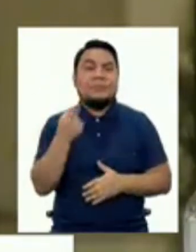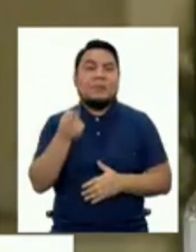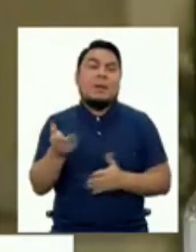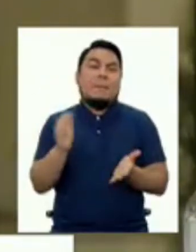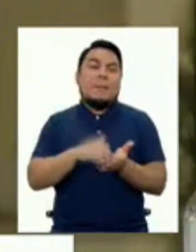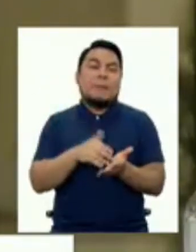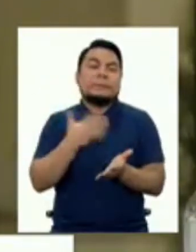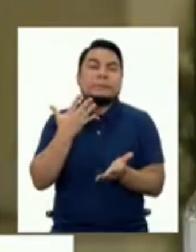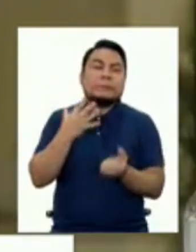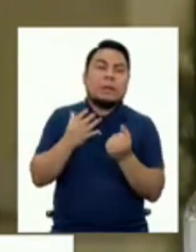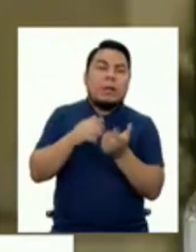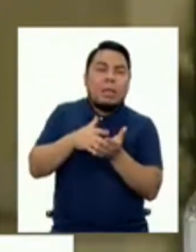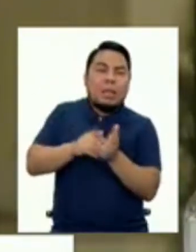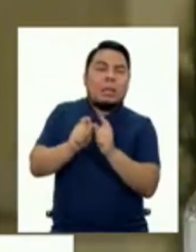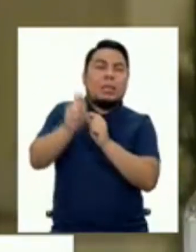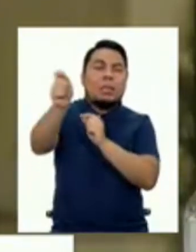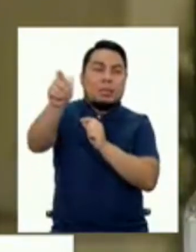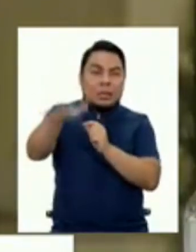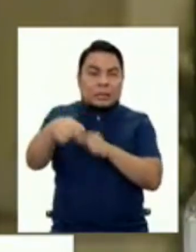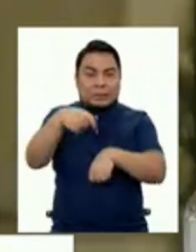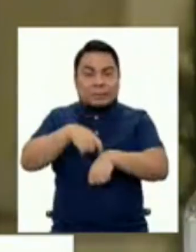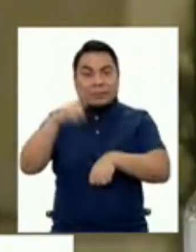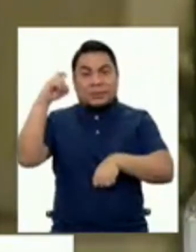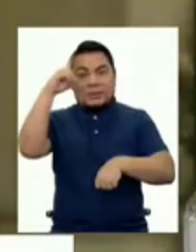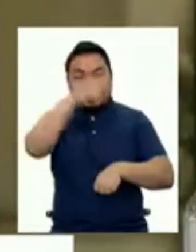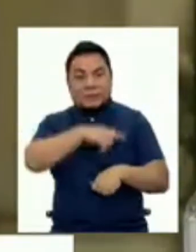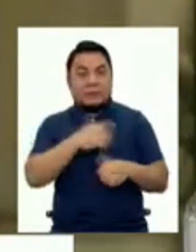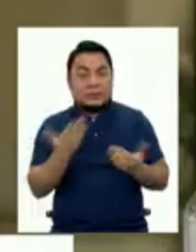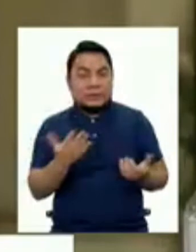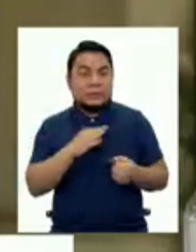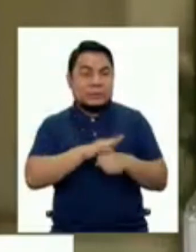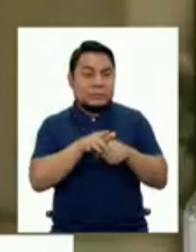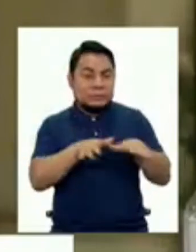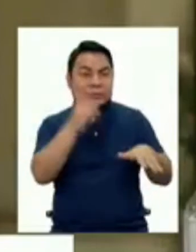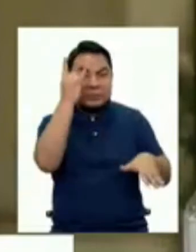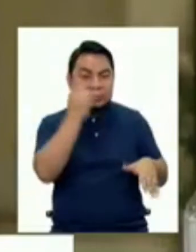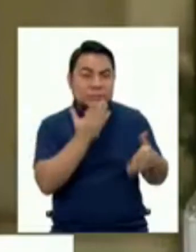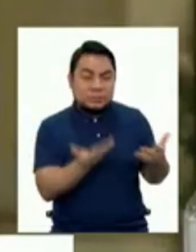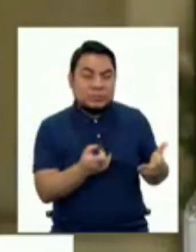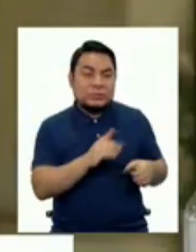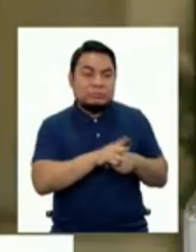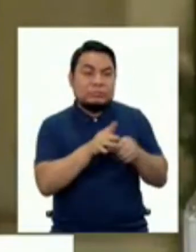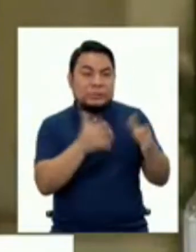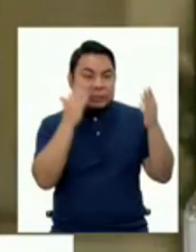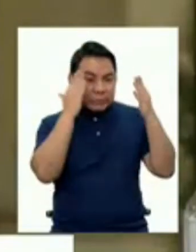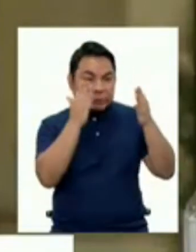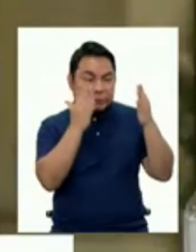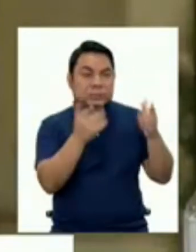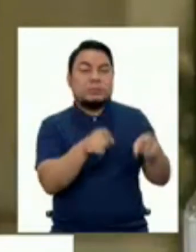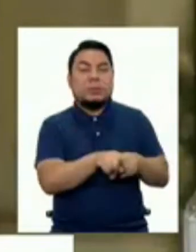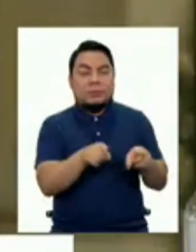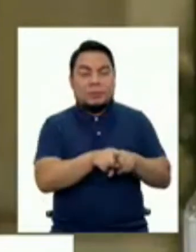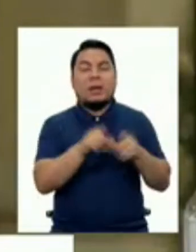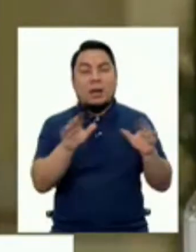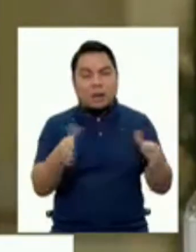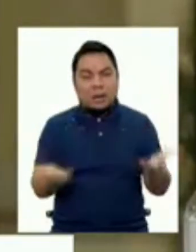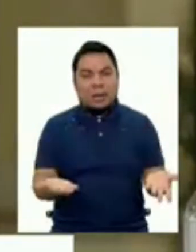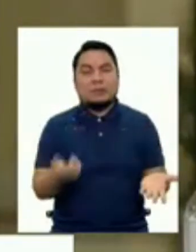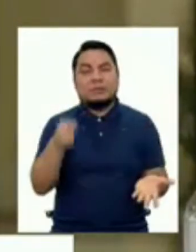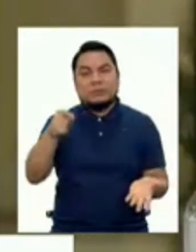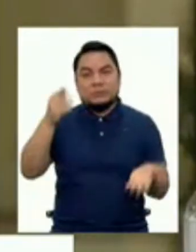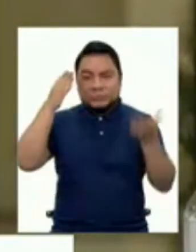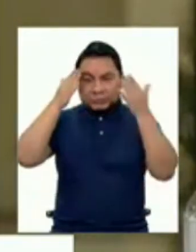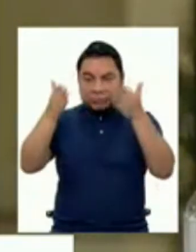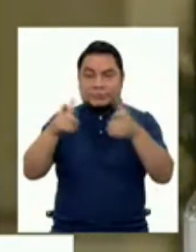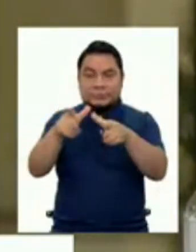más vulnerable en esta etapa tan difícil de este estado de emergencia, en esta pandemia, también hay que tener